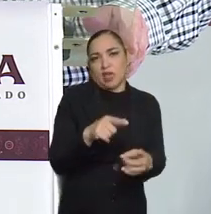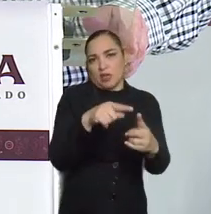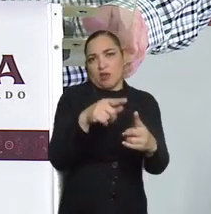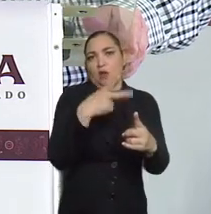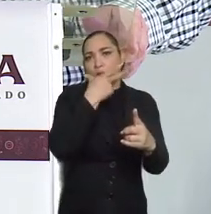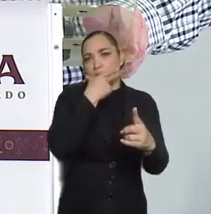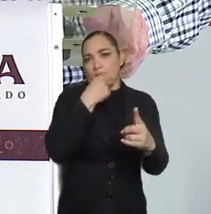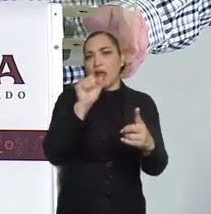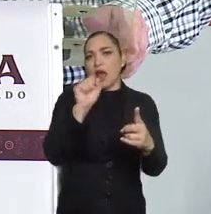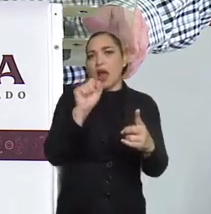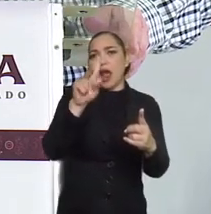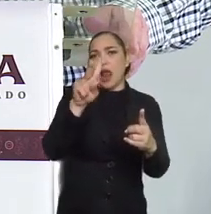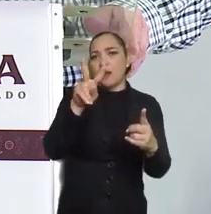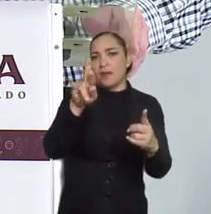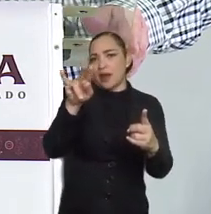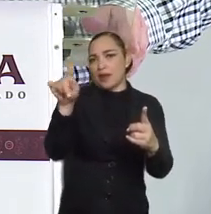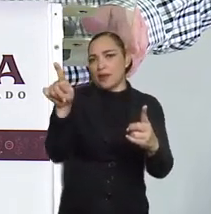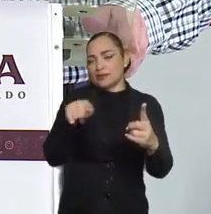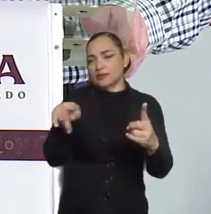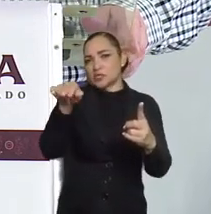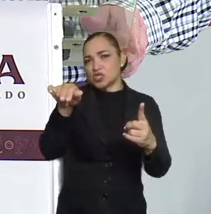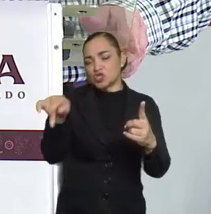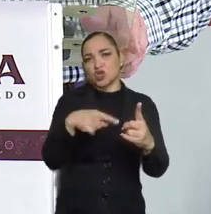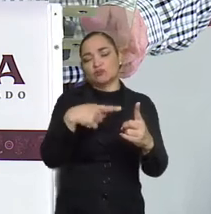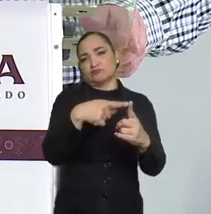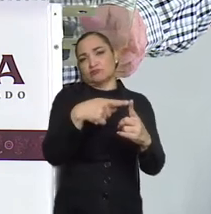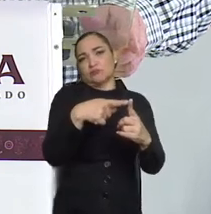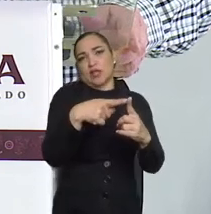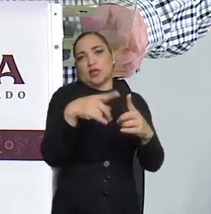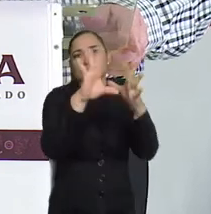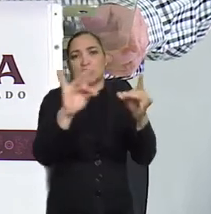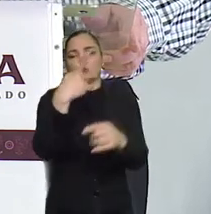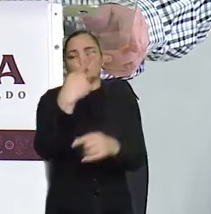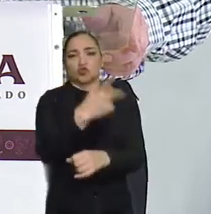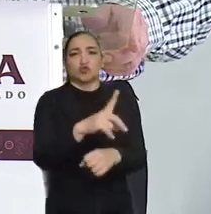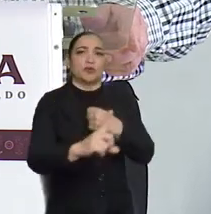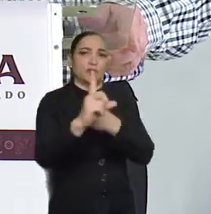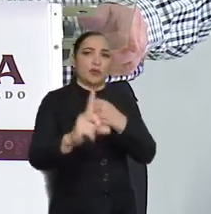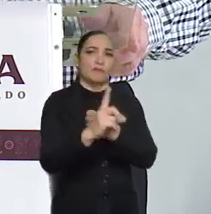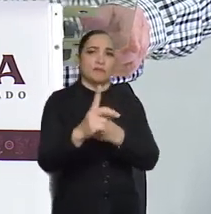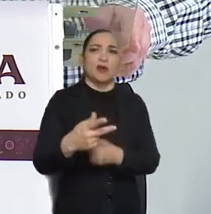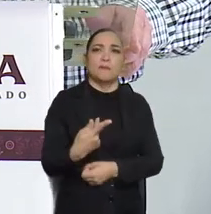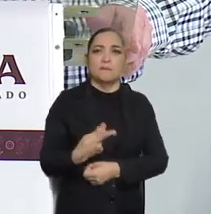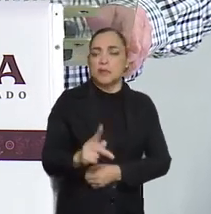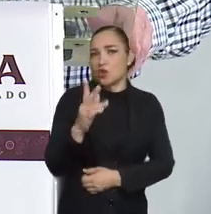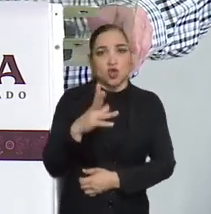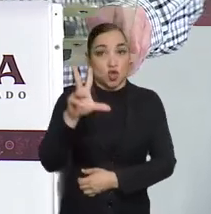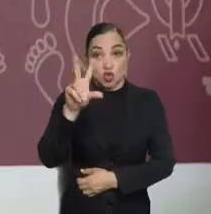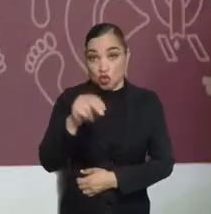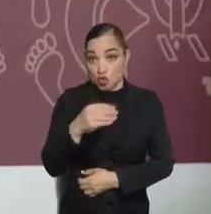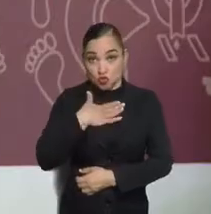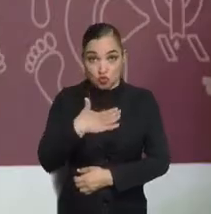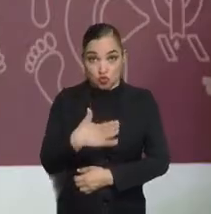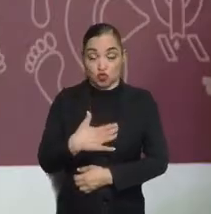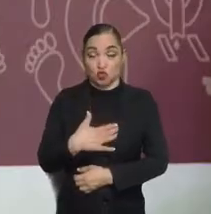Espinosa Pinzón. ¿Cuál es su problema? Pero no merece que con ello te lleves